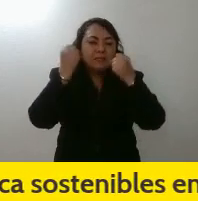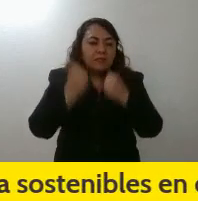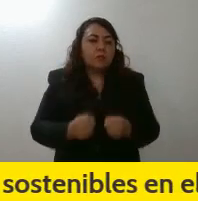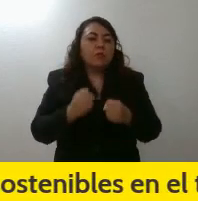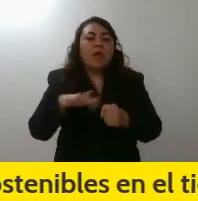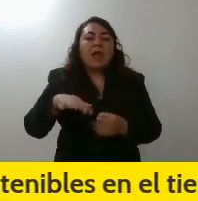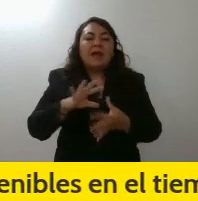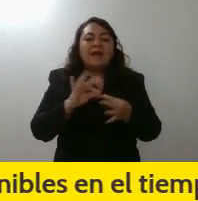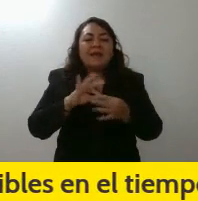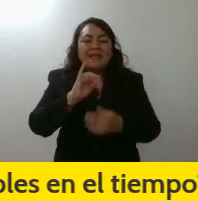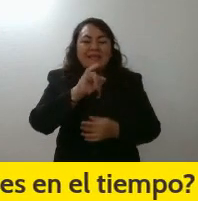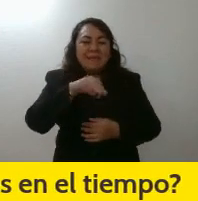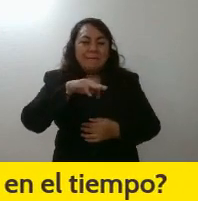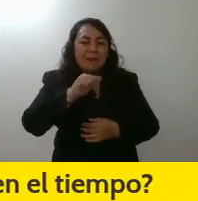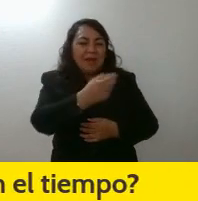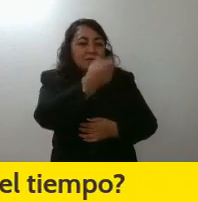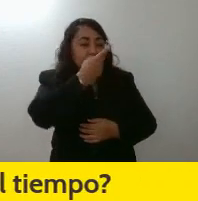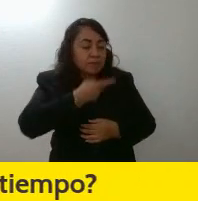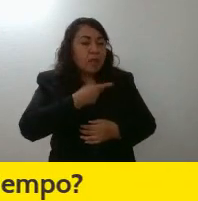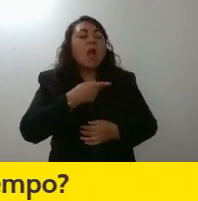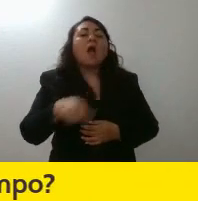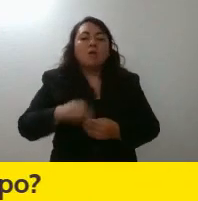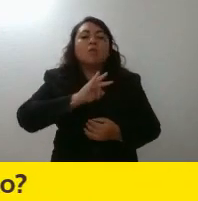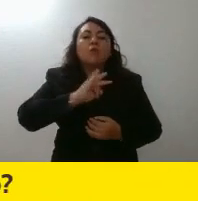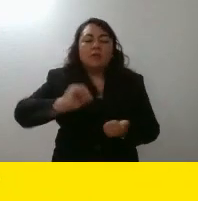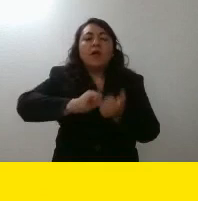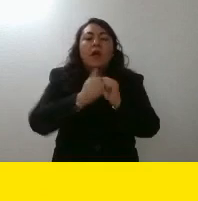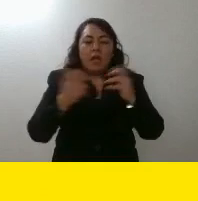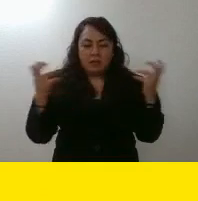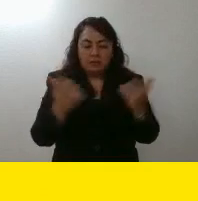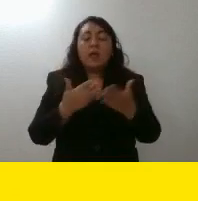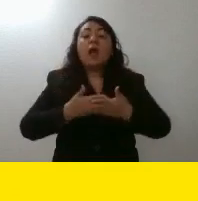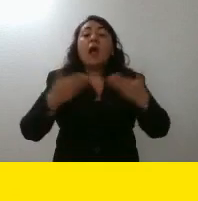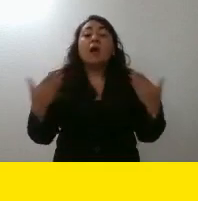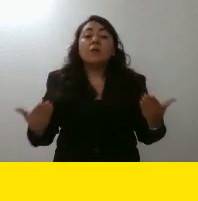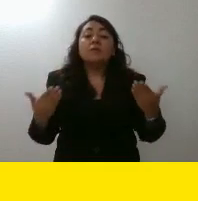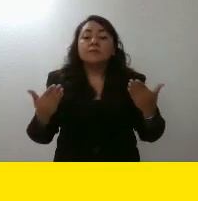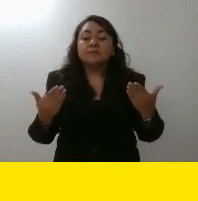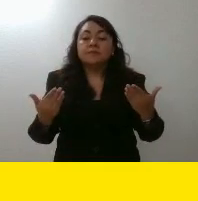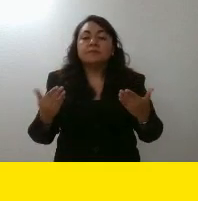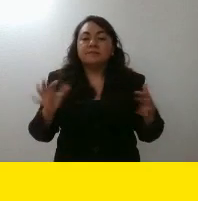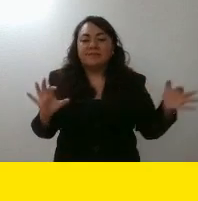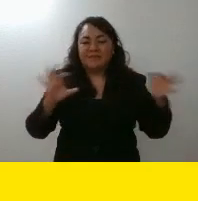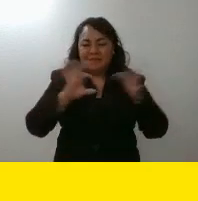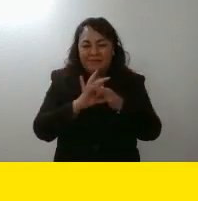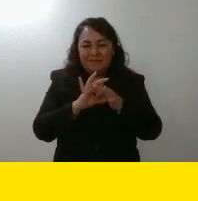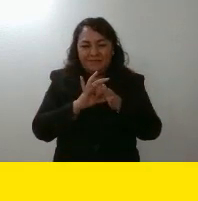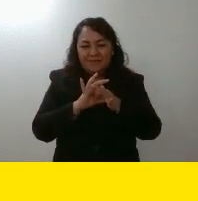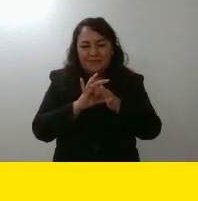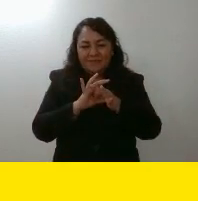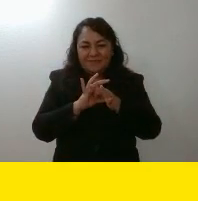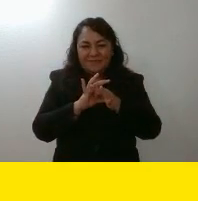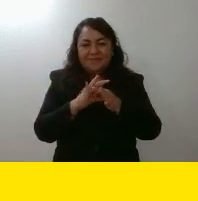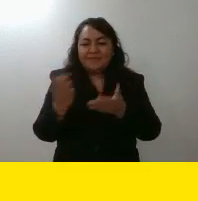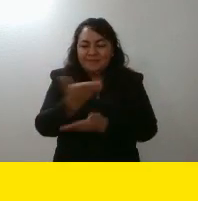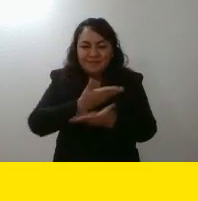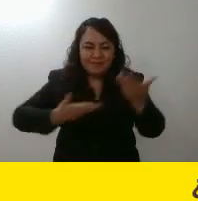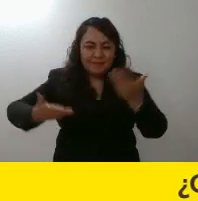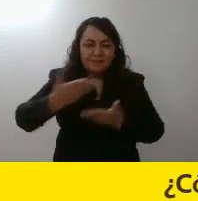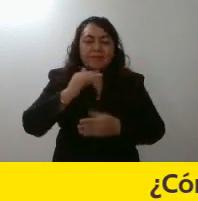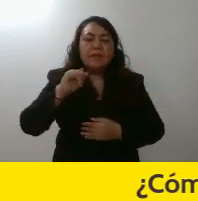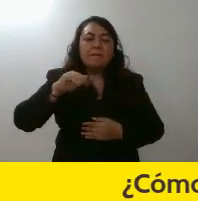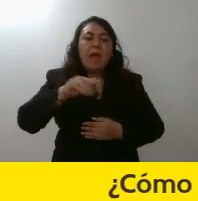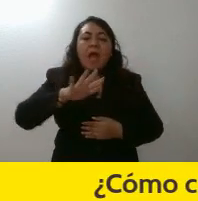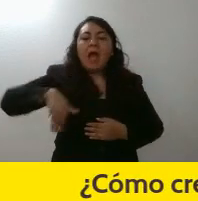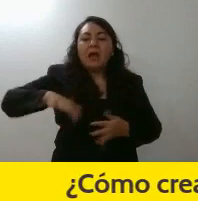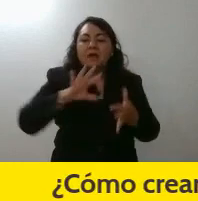nos contaba Ima efectivamente se pueda hacer. Ahora, vinculado a esta colaboración, Ima, vos nos contabas